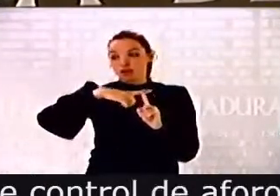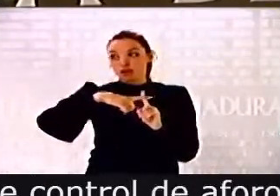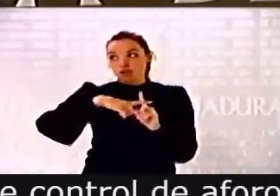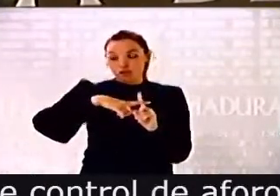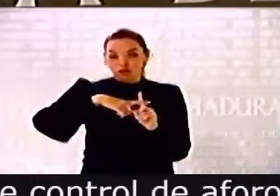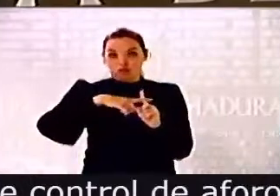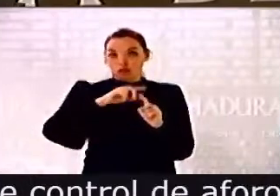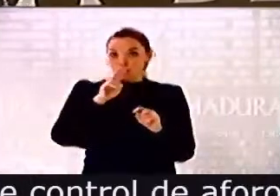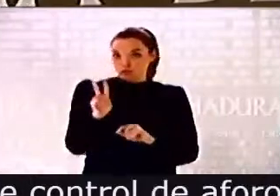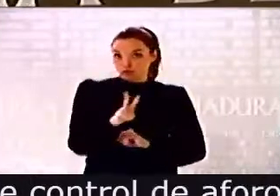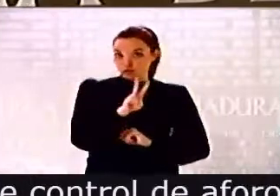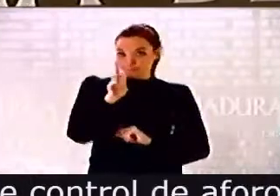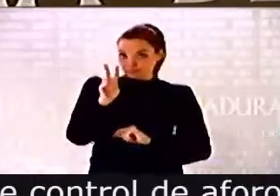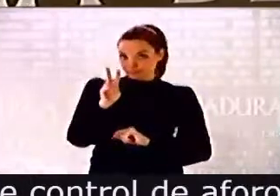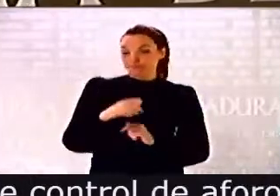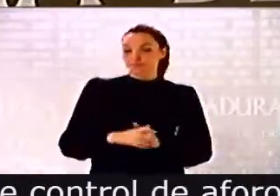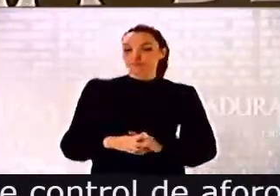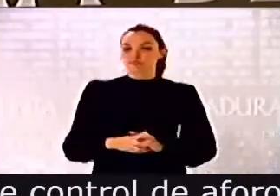2,